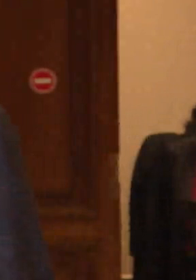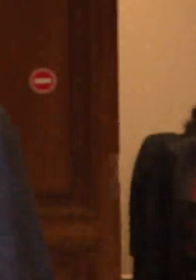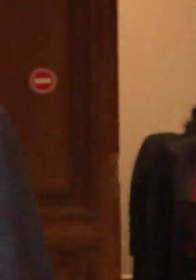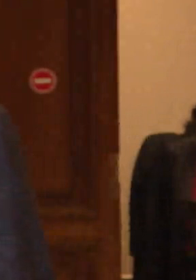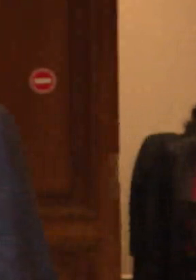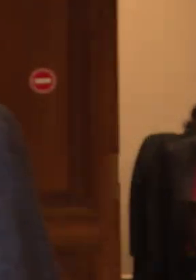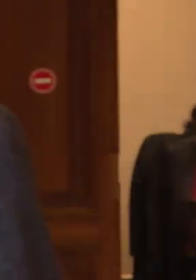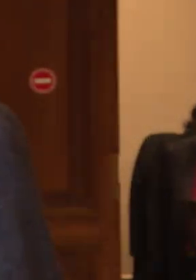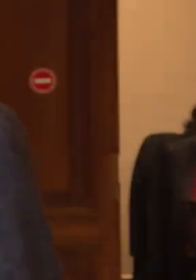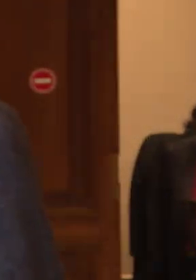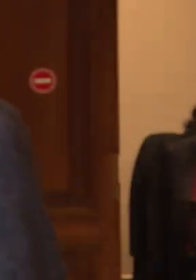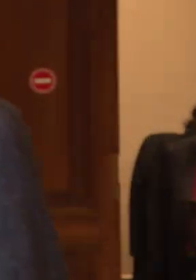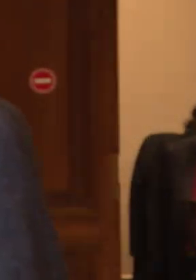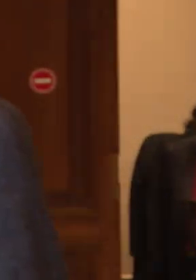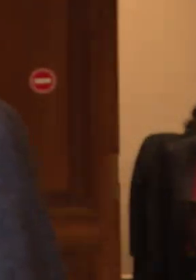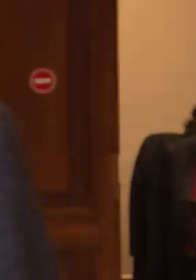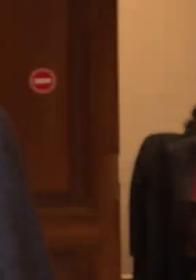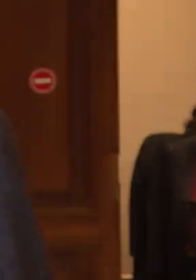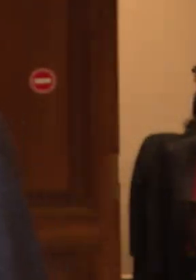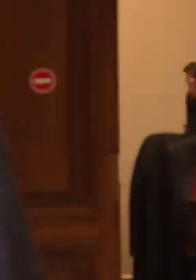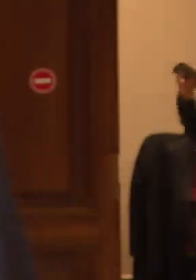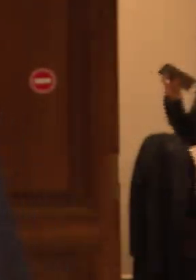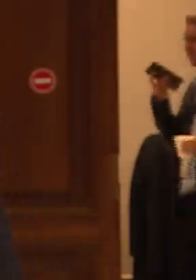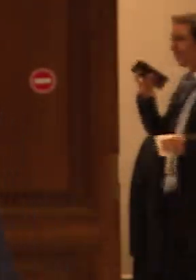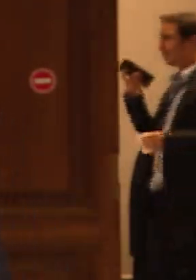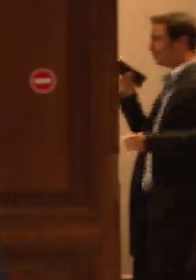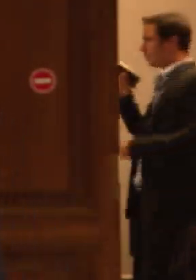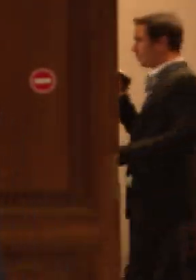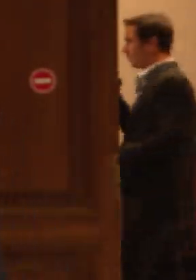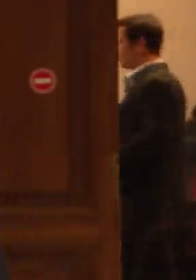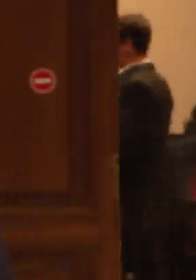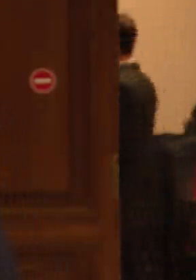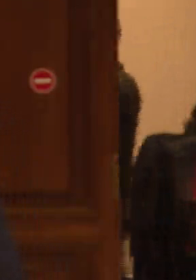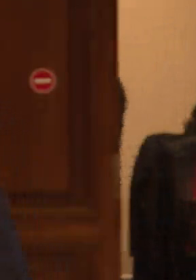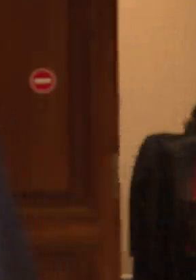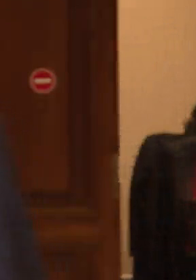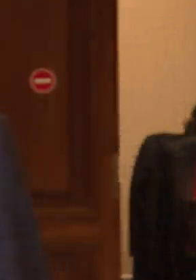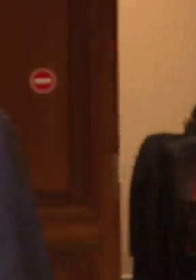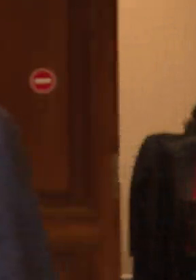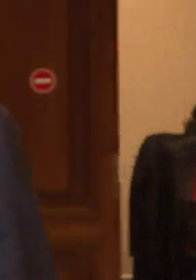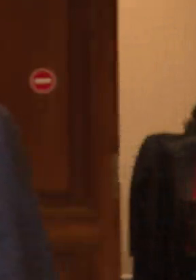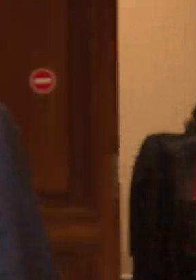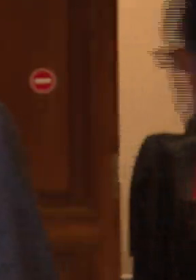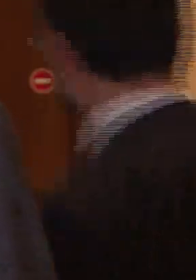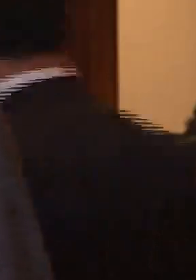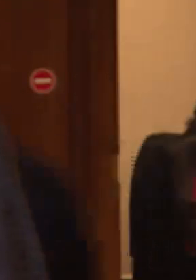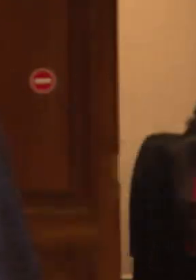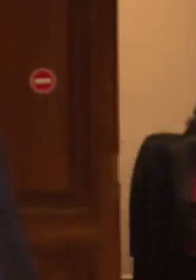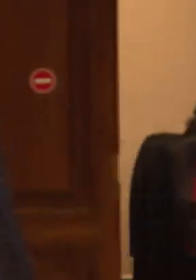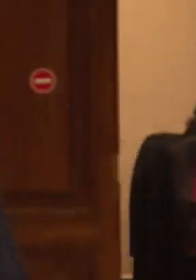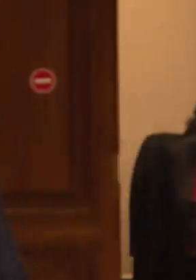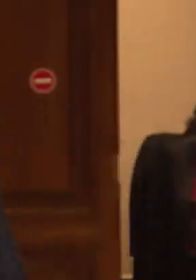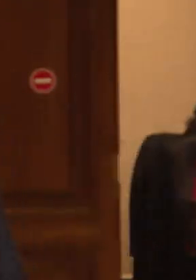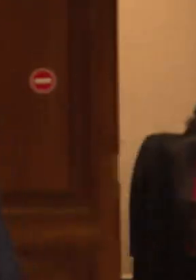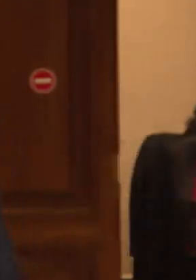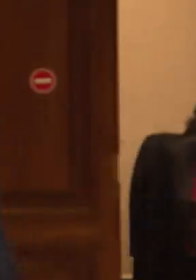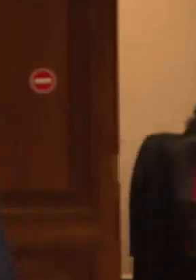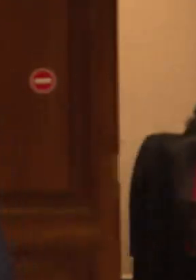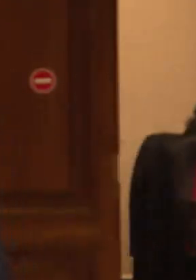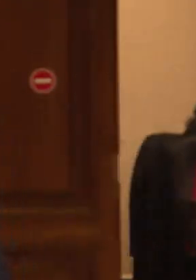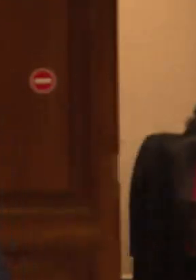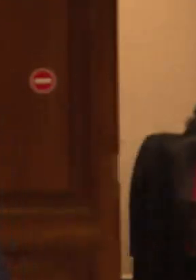vamos a privar a ellos de esta reparación? Algunos dicen que esto es inconstitucional. Falso. Lo que